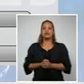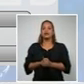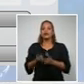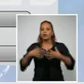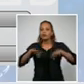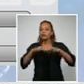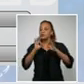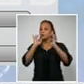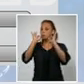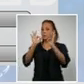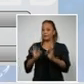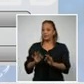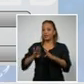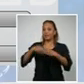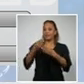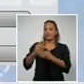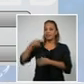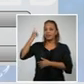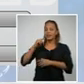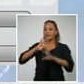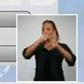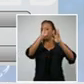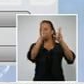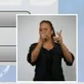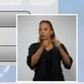ayer, pues ya se acumulan